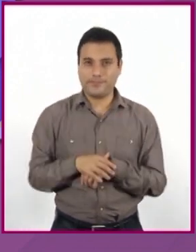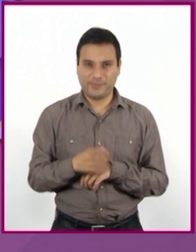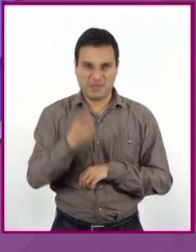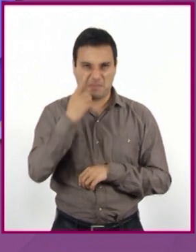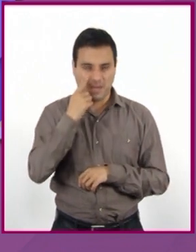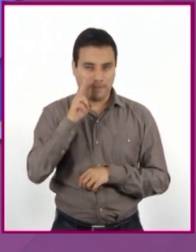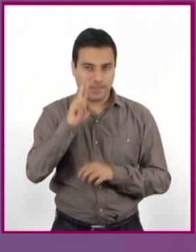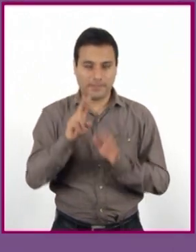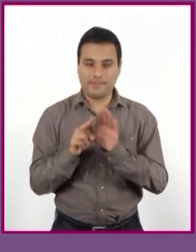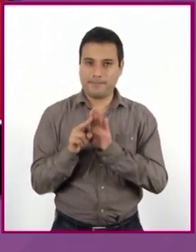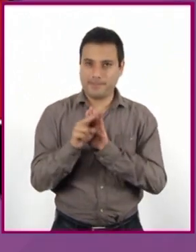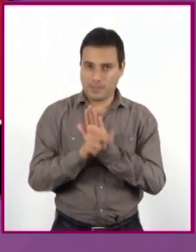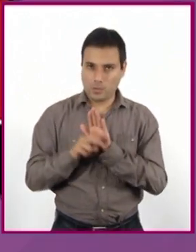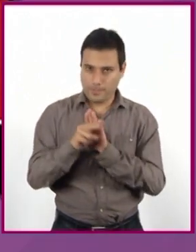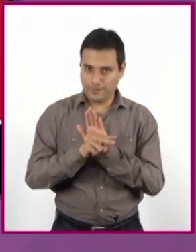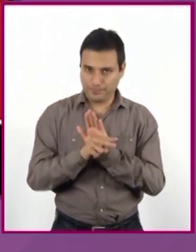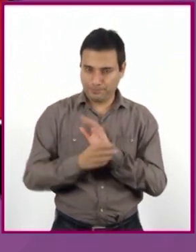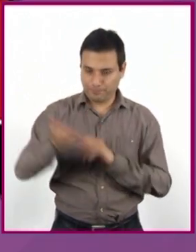siguiente video.